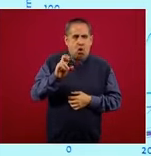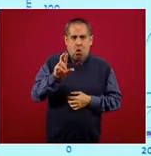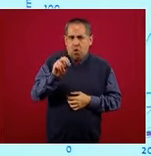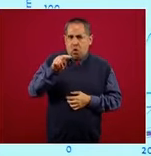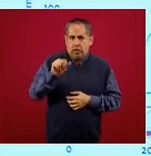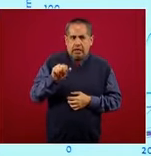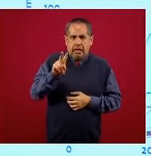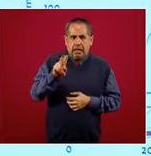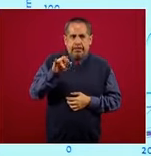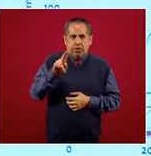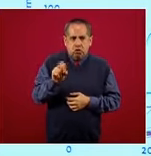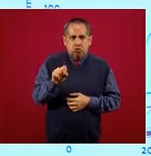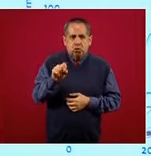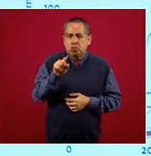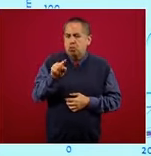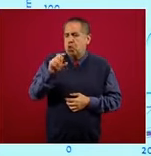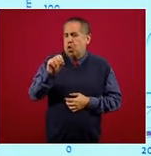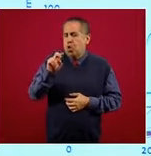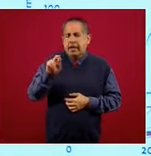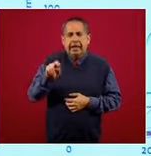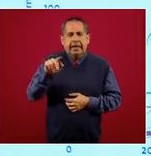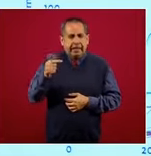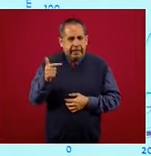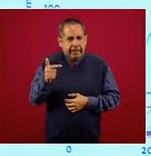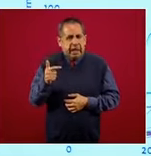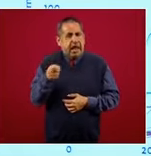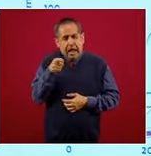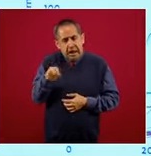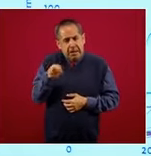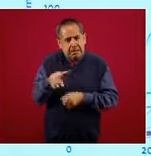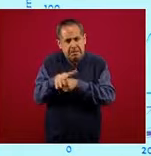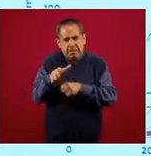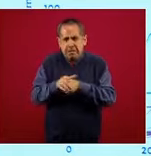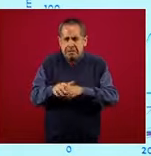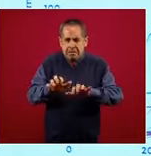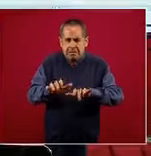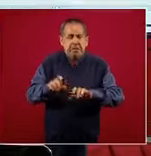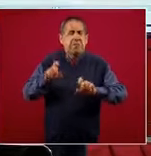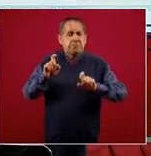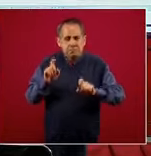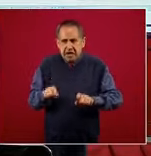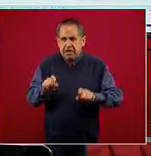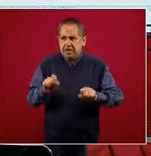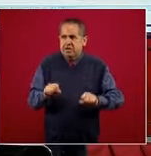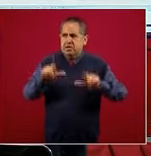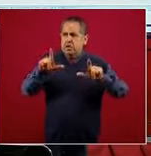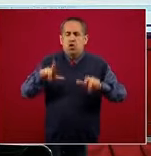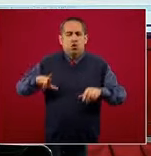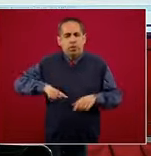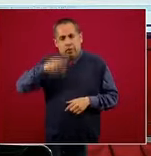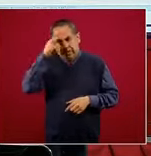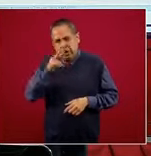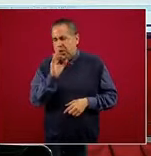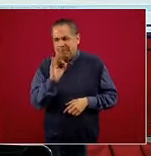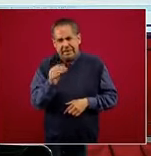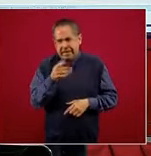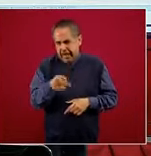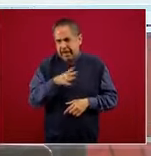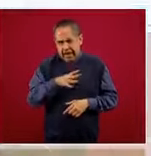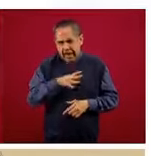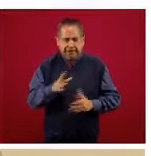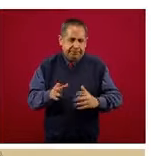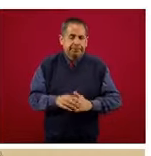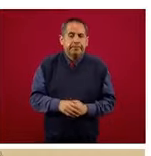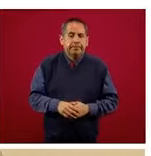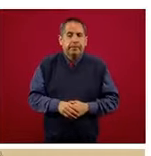coronavirus.org, es decir, la página oficial del Gobierno de México. Este tipo de